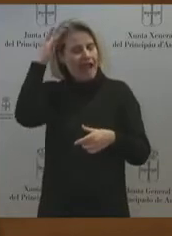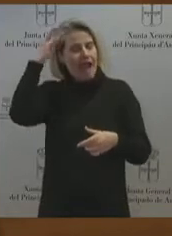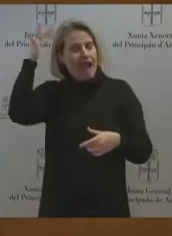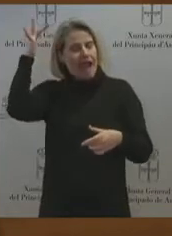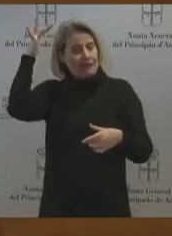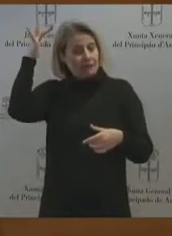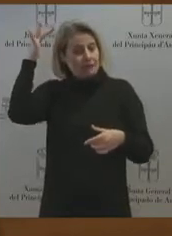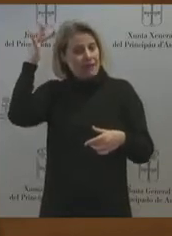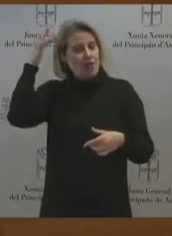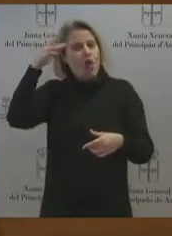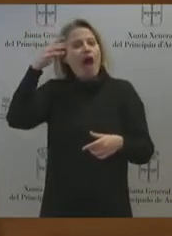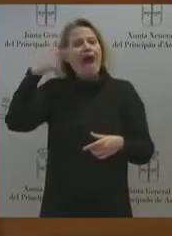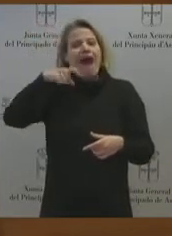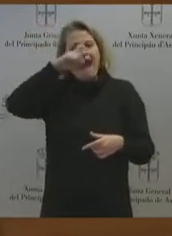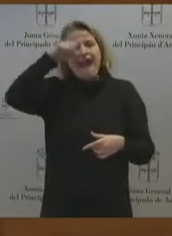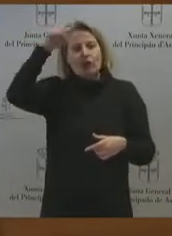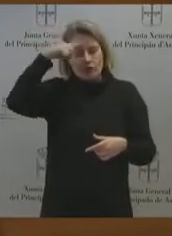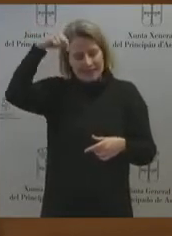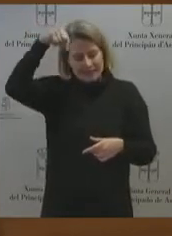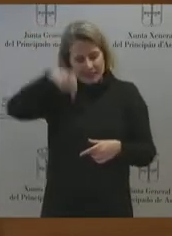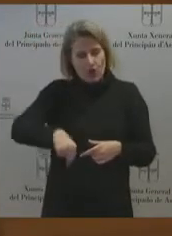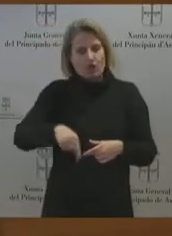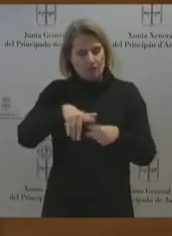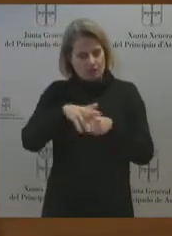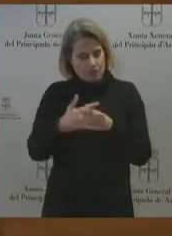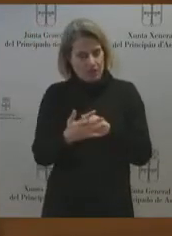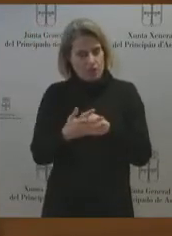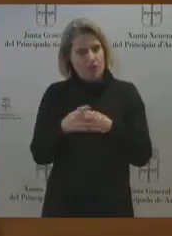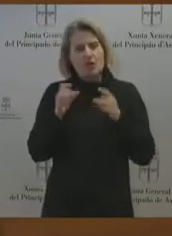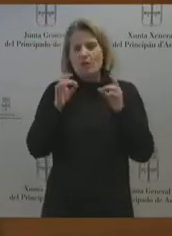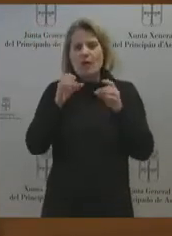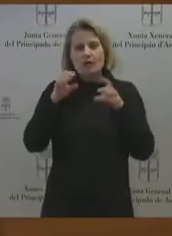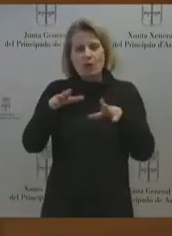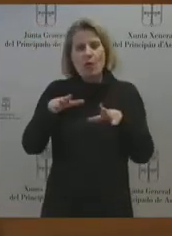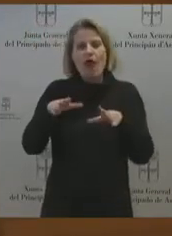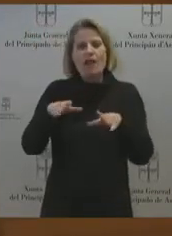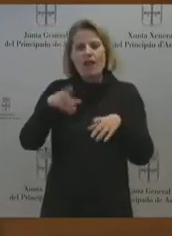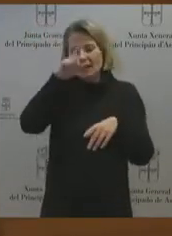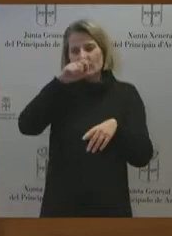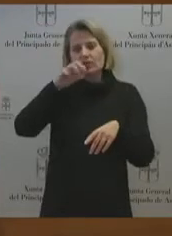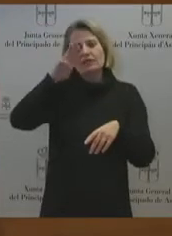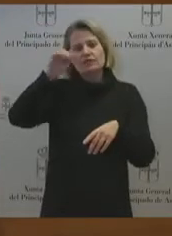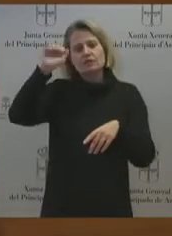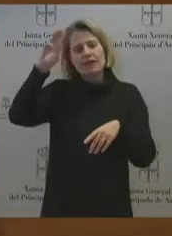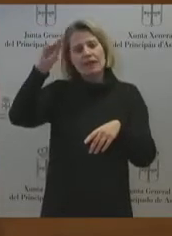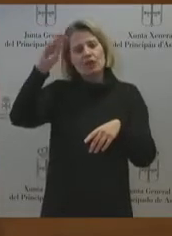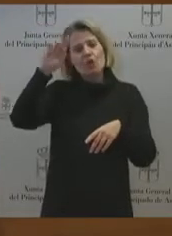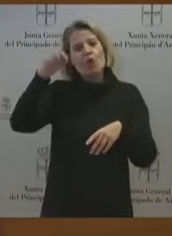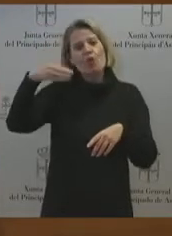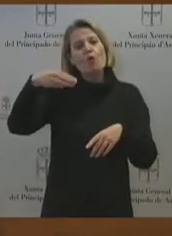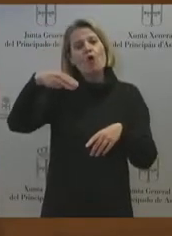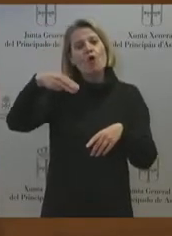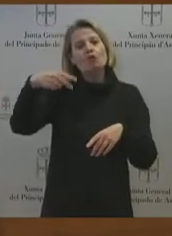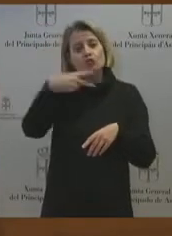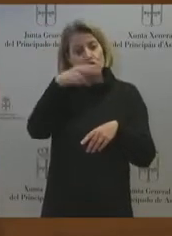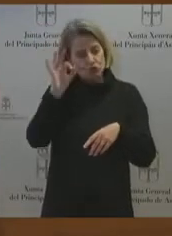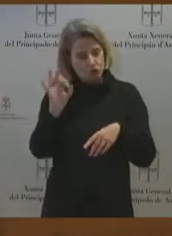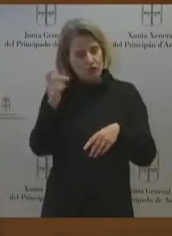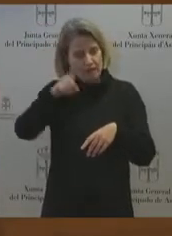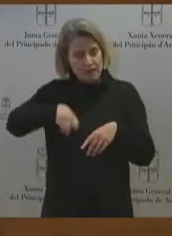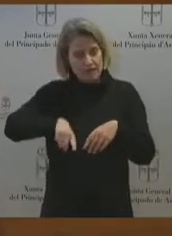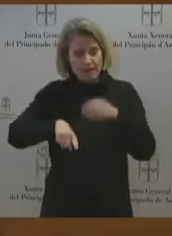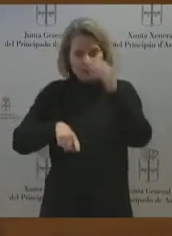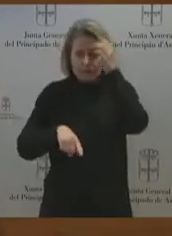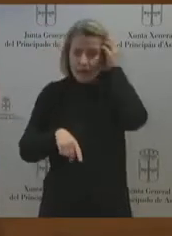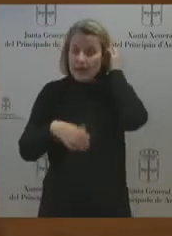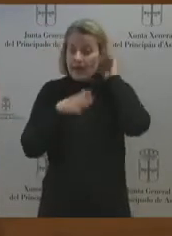del Petromocho, porque la memoria es importante y es lo que nos permite seguir vivos, seguir vivas y tomar decisiones y tomar opciones adecuadas. Este